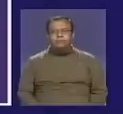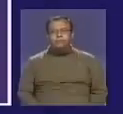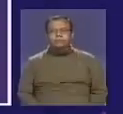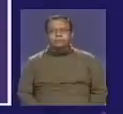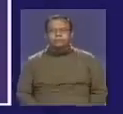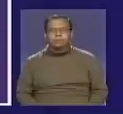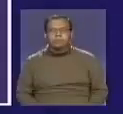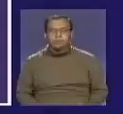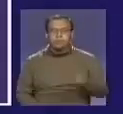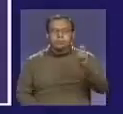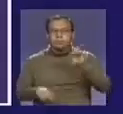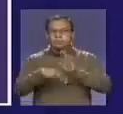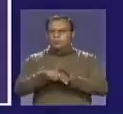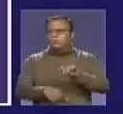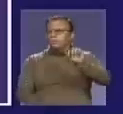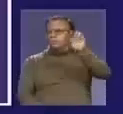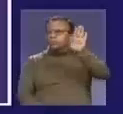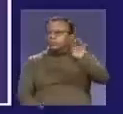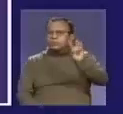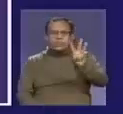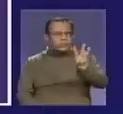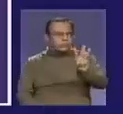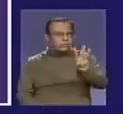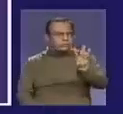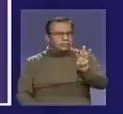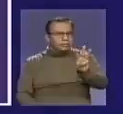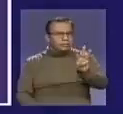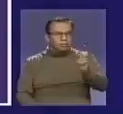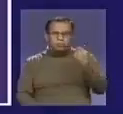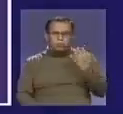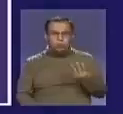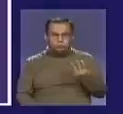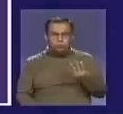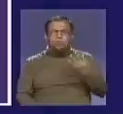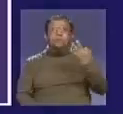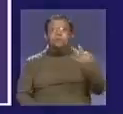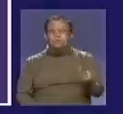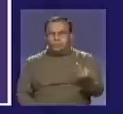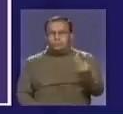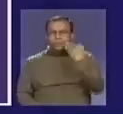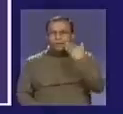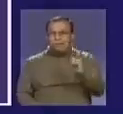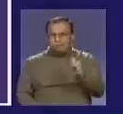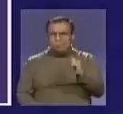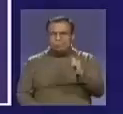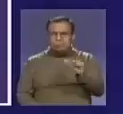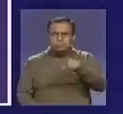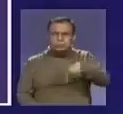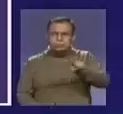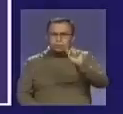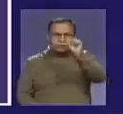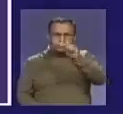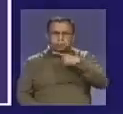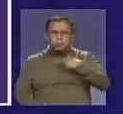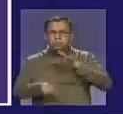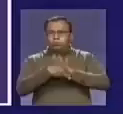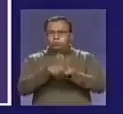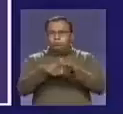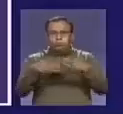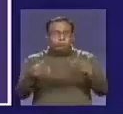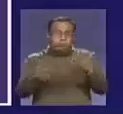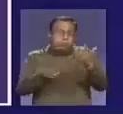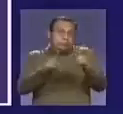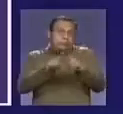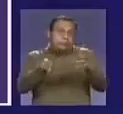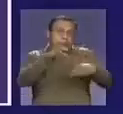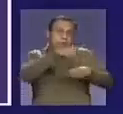horror del desplazamiento. 3 de cada 4 personas, de cada 4 mujeres víctimas de desplazamiento, que